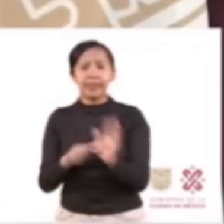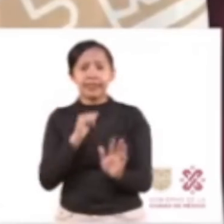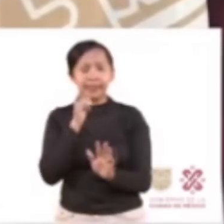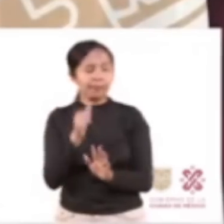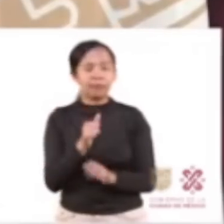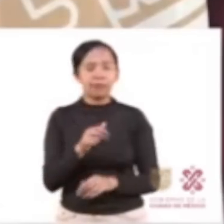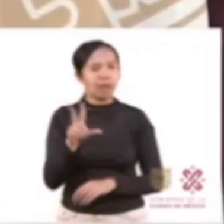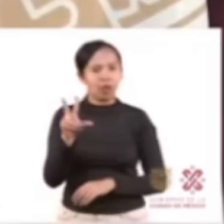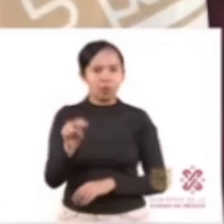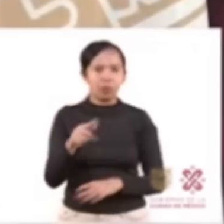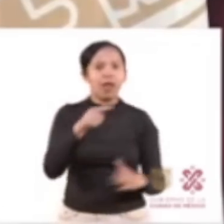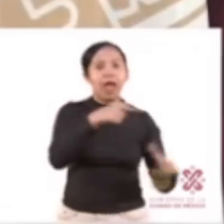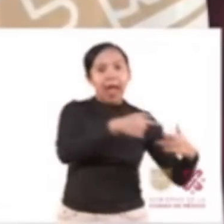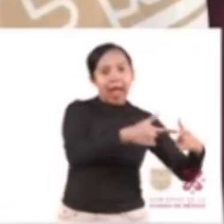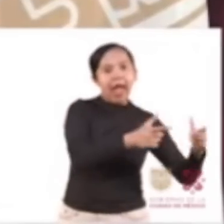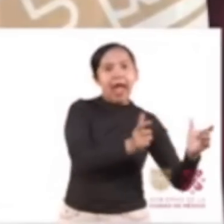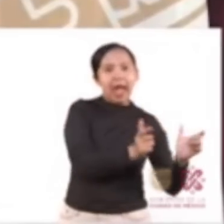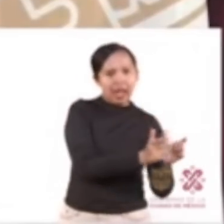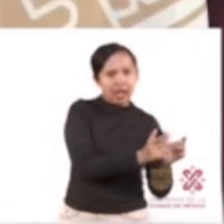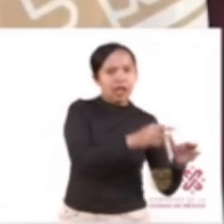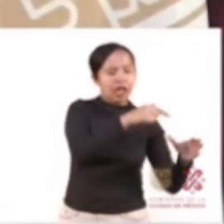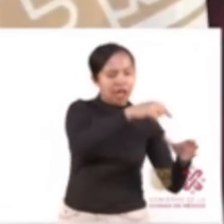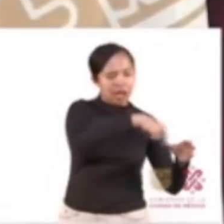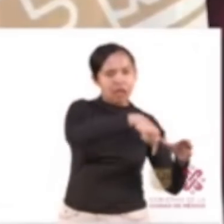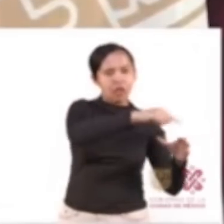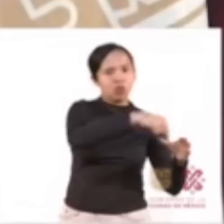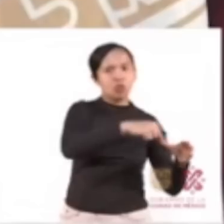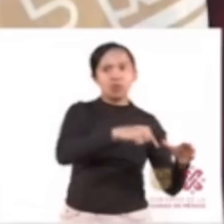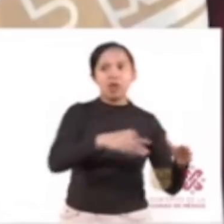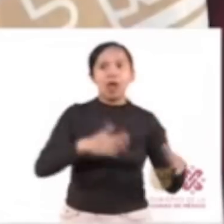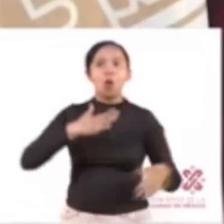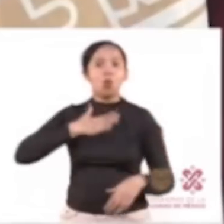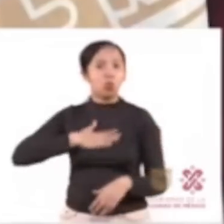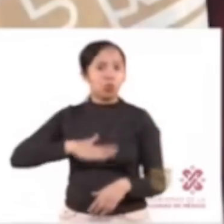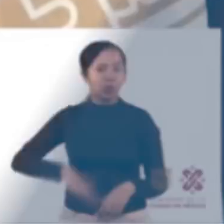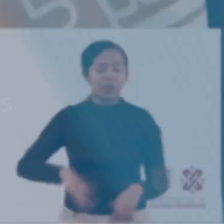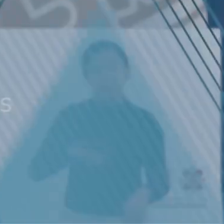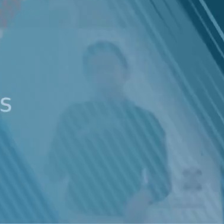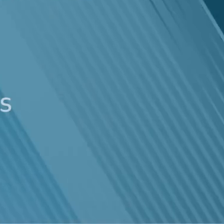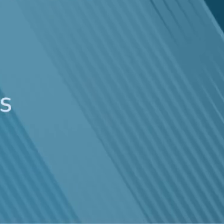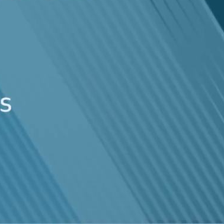ellos son los que no quieren transparencia, no quieren justicia, no quieren cero impunidad contra la